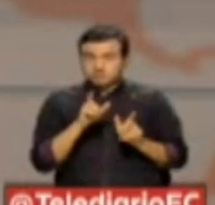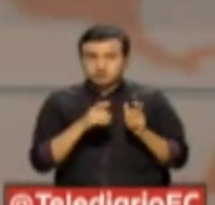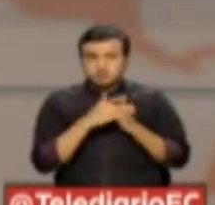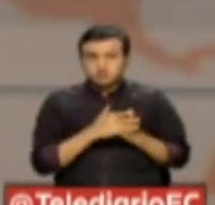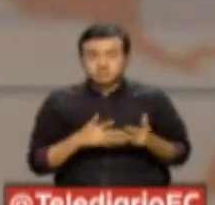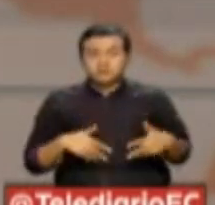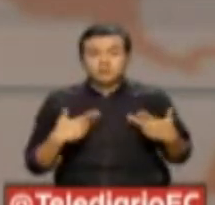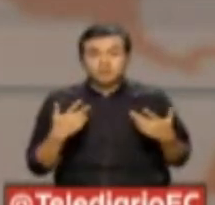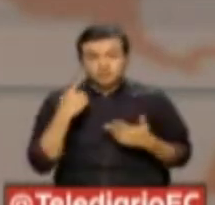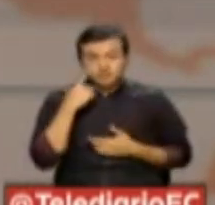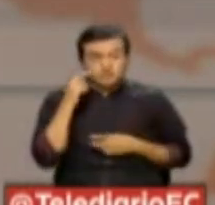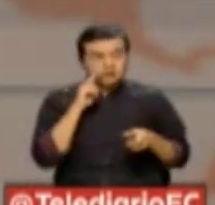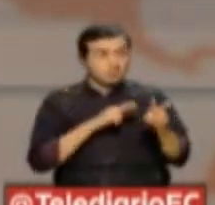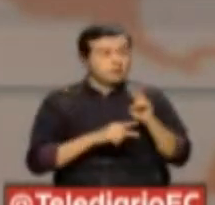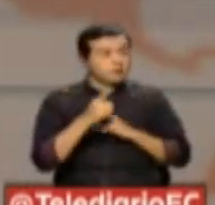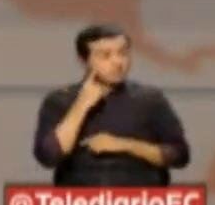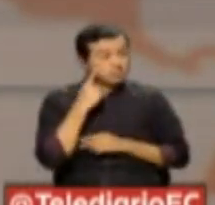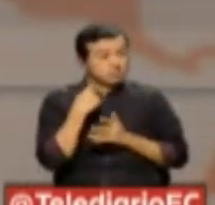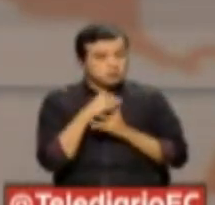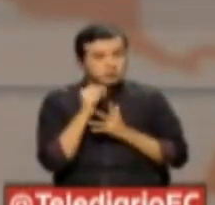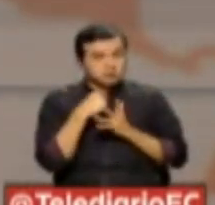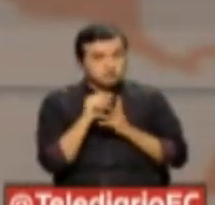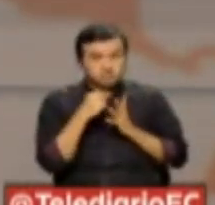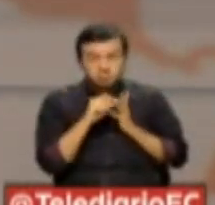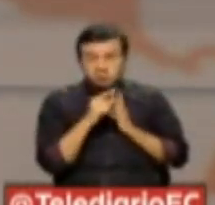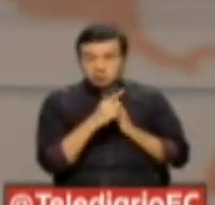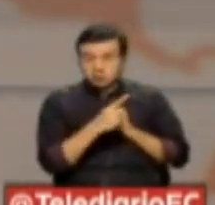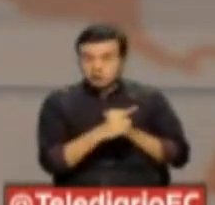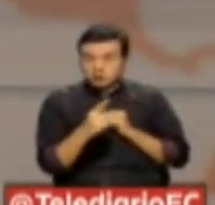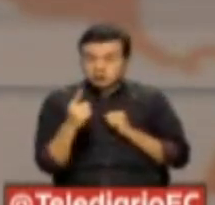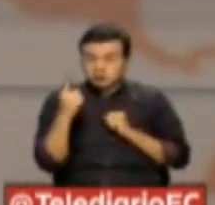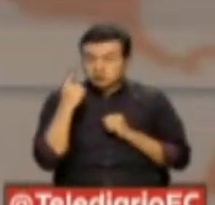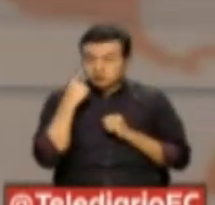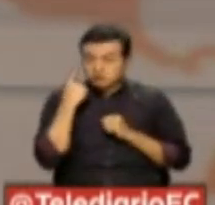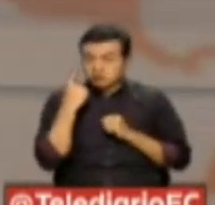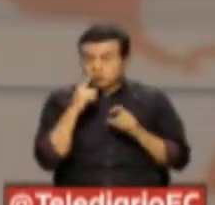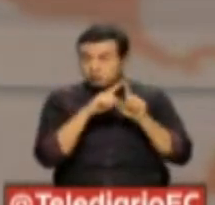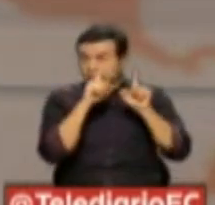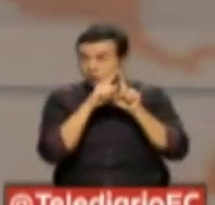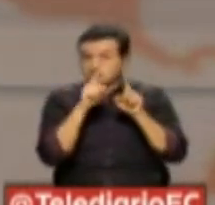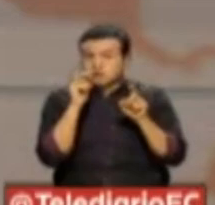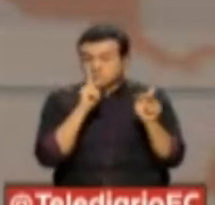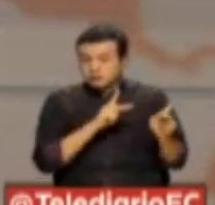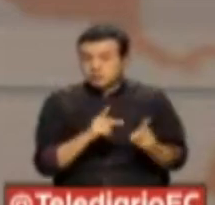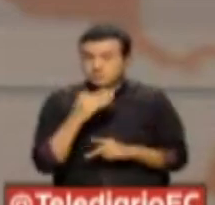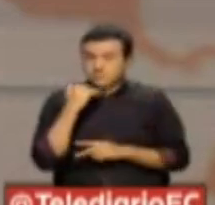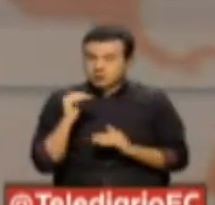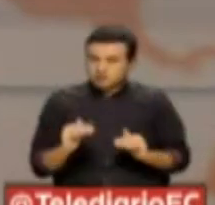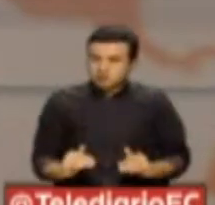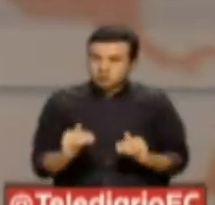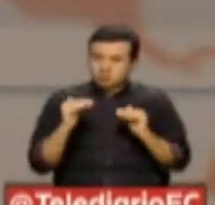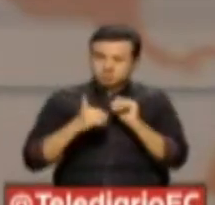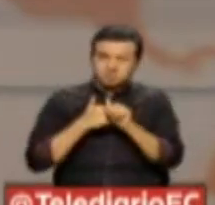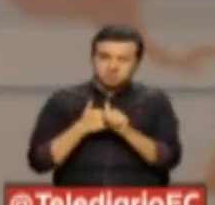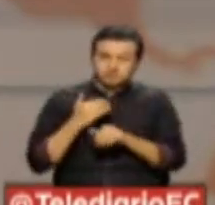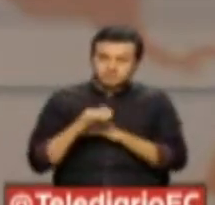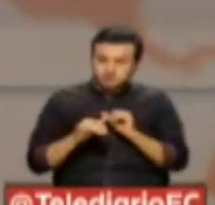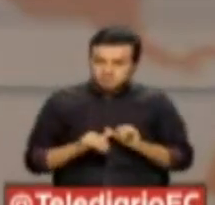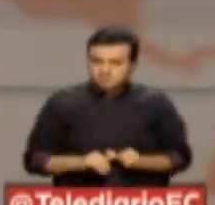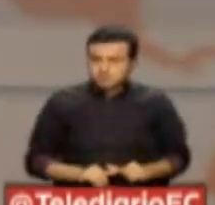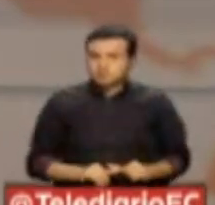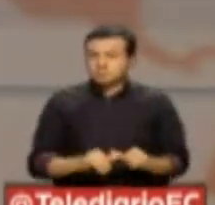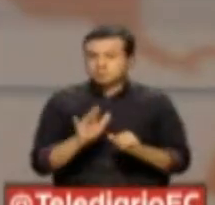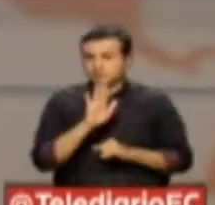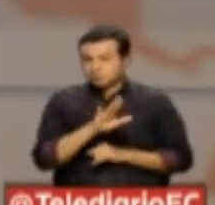un análisis del cumplimiento de cada operadora para establecer un plan de mejoramiento continuo que permita